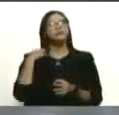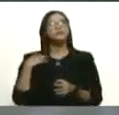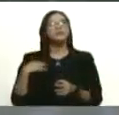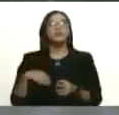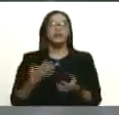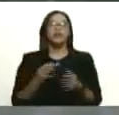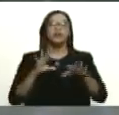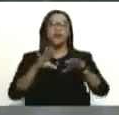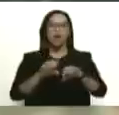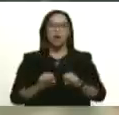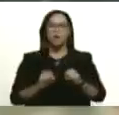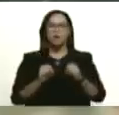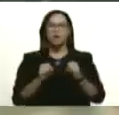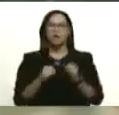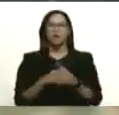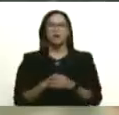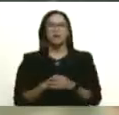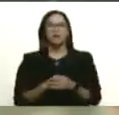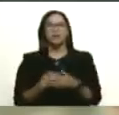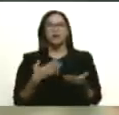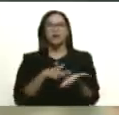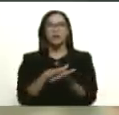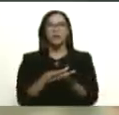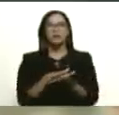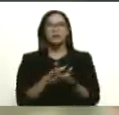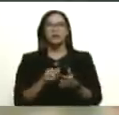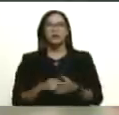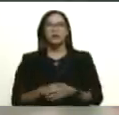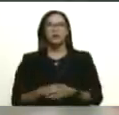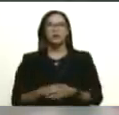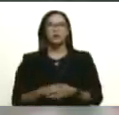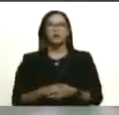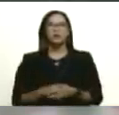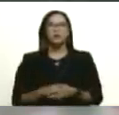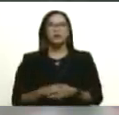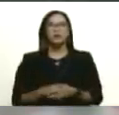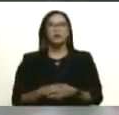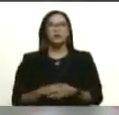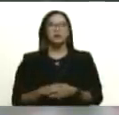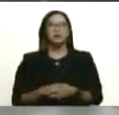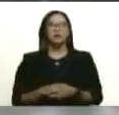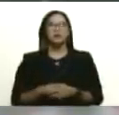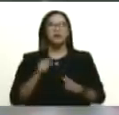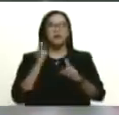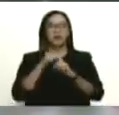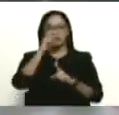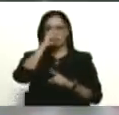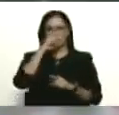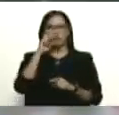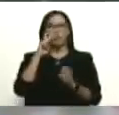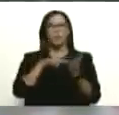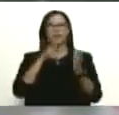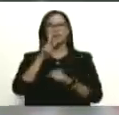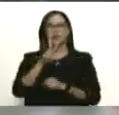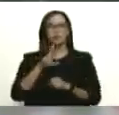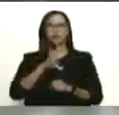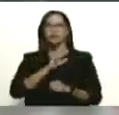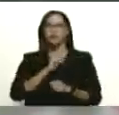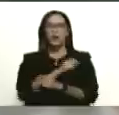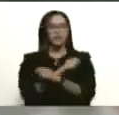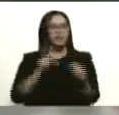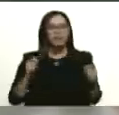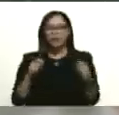aborda en profundidad los hechos que pasaron, ¿no? Desde el año 2002 para acá no ha cesado la guerra contra